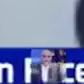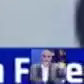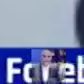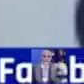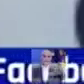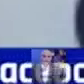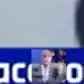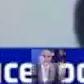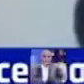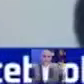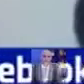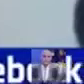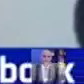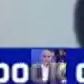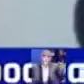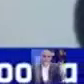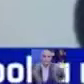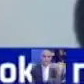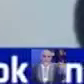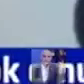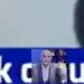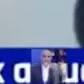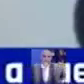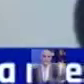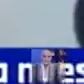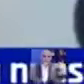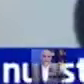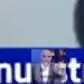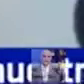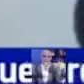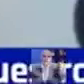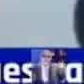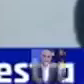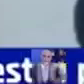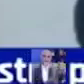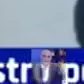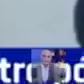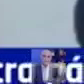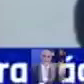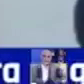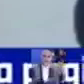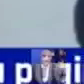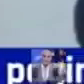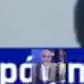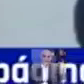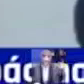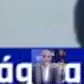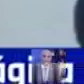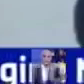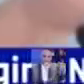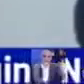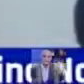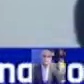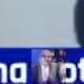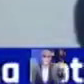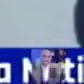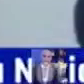del crecimiento del país, ni en lo económico, ni en lo cultural, ni en lo social, mucho menos a